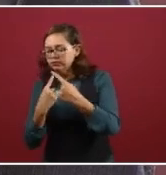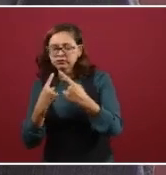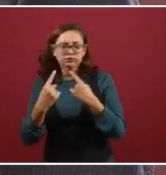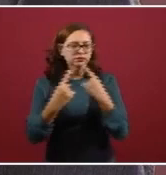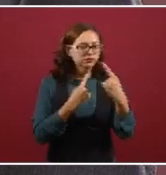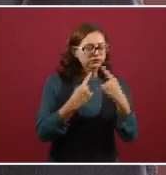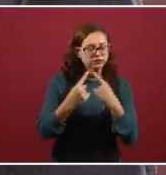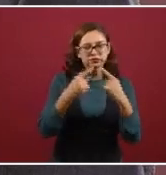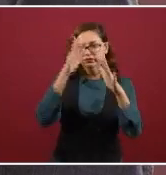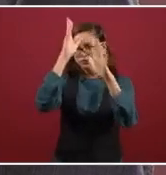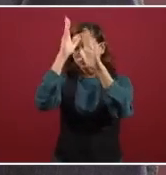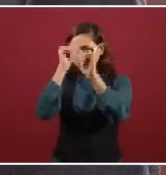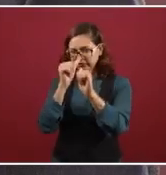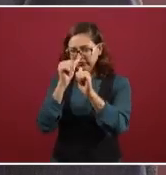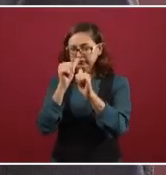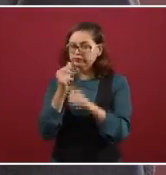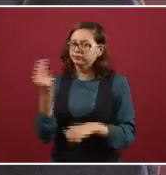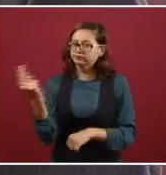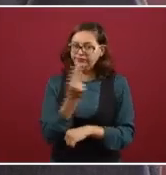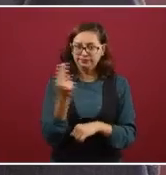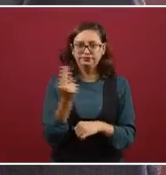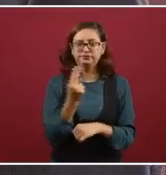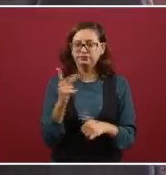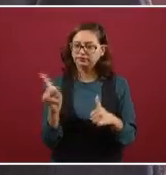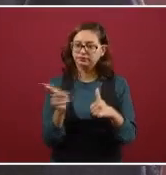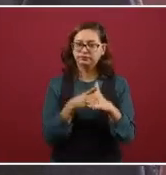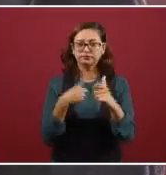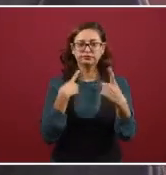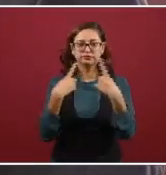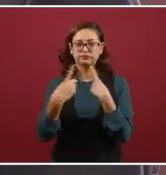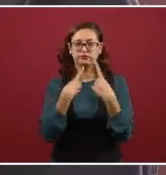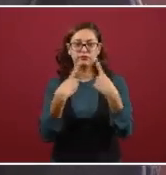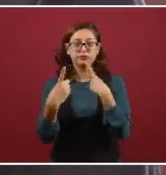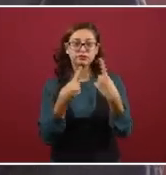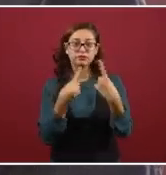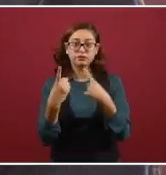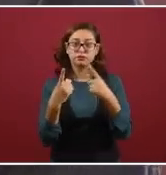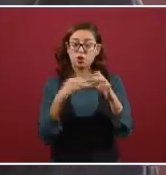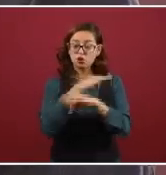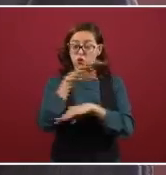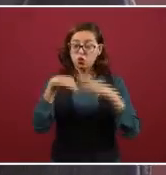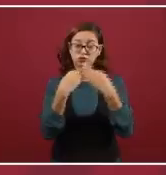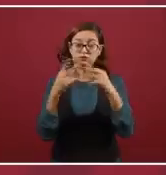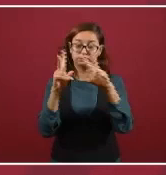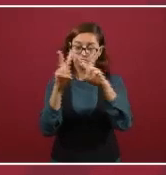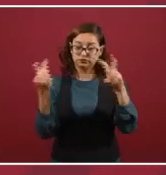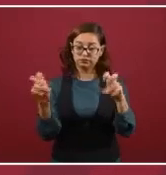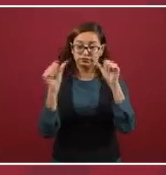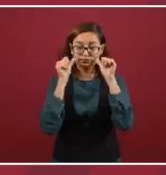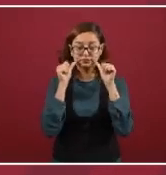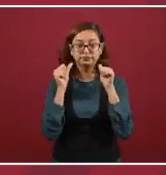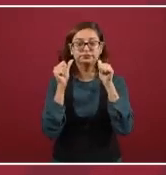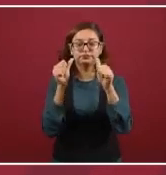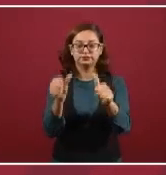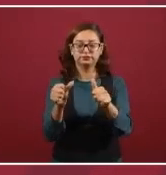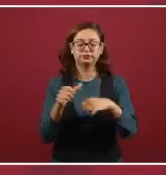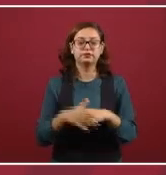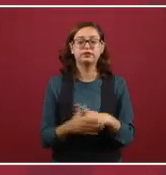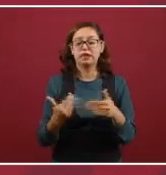de diálogo para tratar todos los asuntos. Ya lo